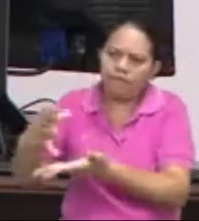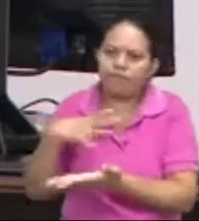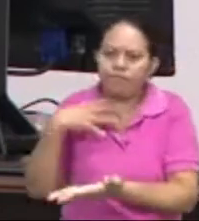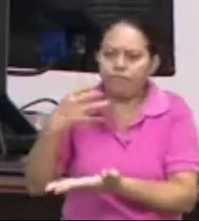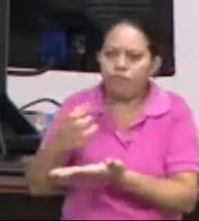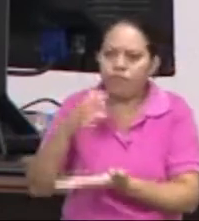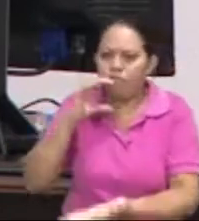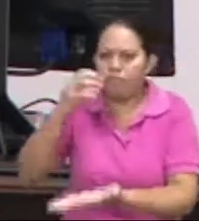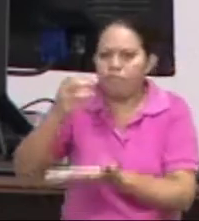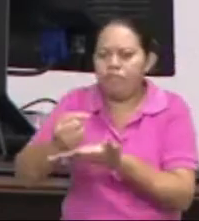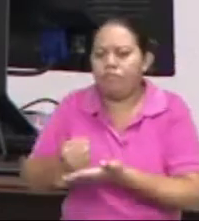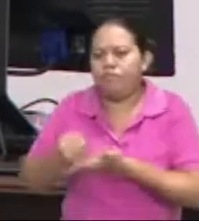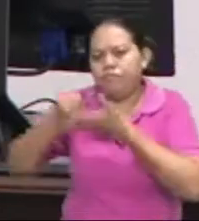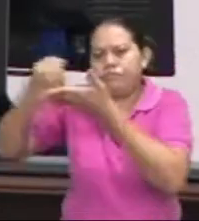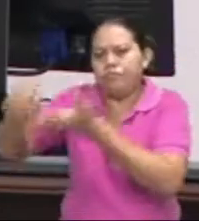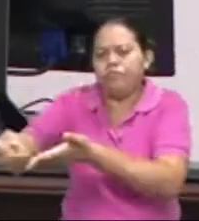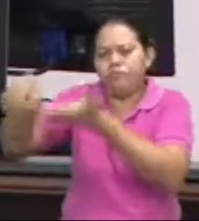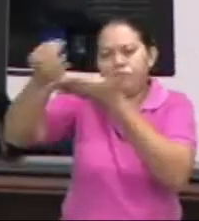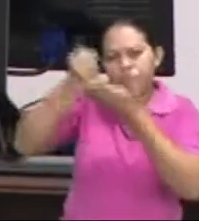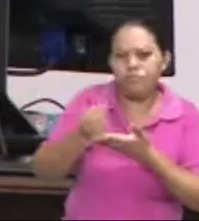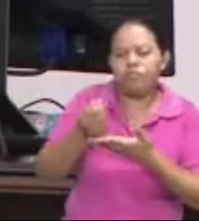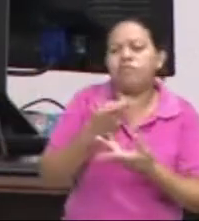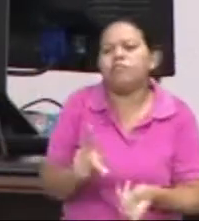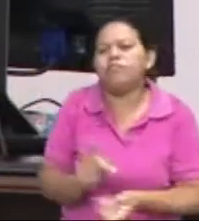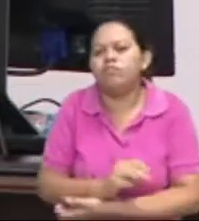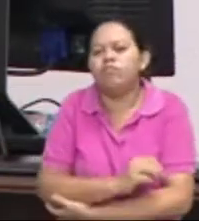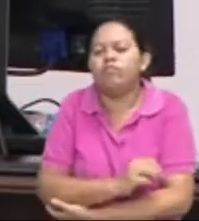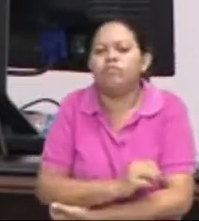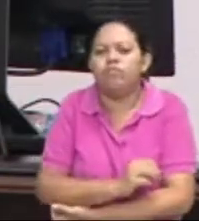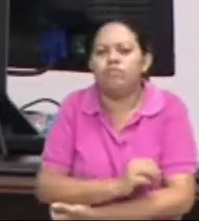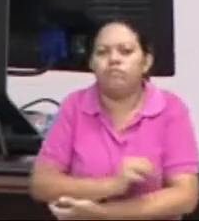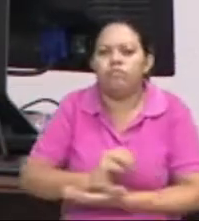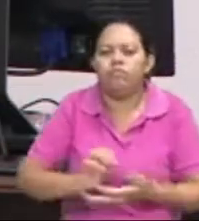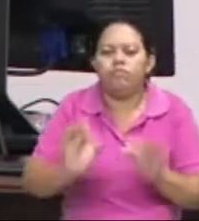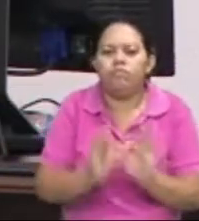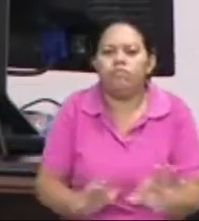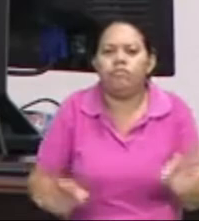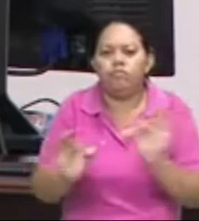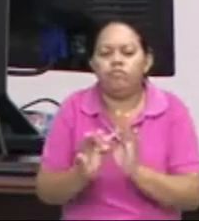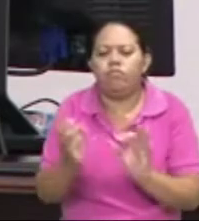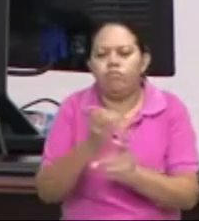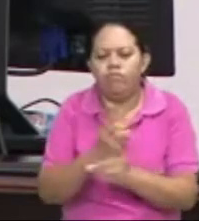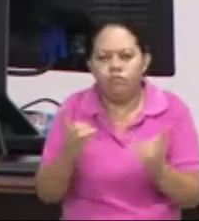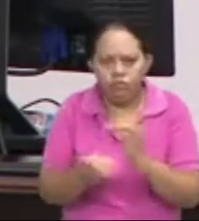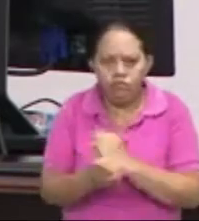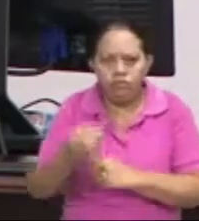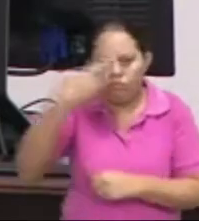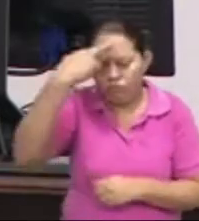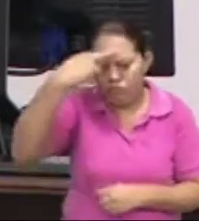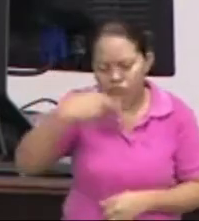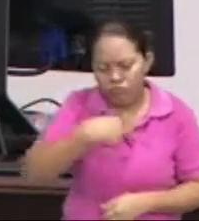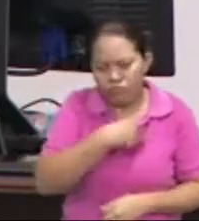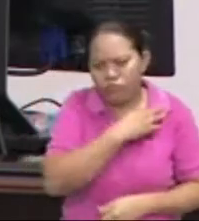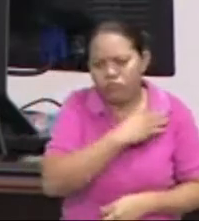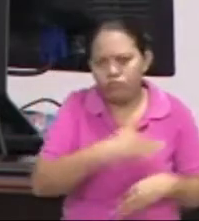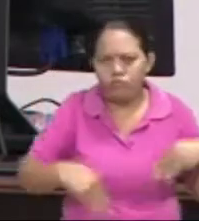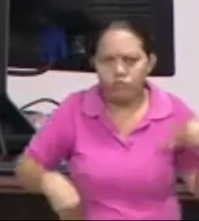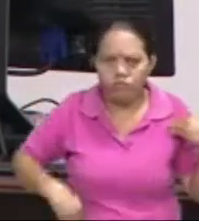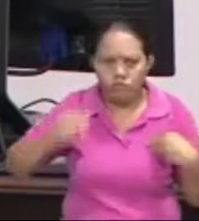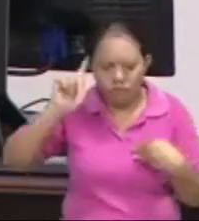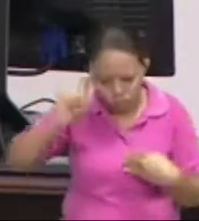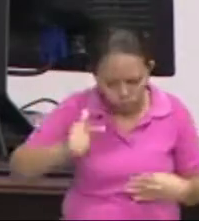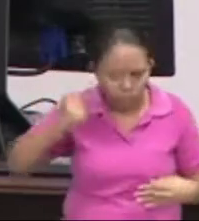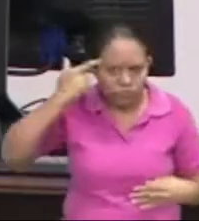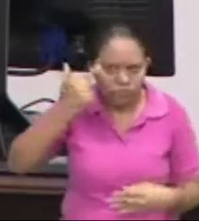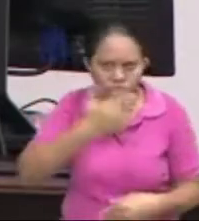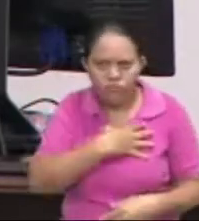carácter concesional que afecten directa o indirectamente las obligaciones del gobierno o el